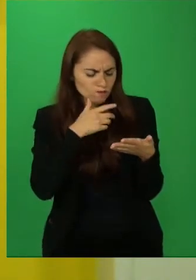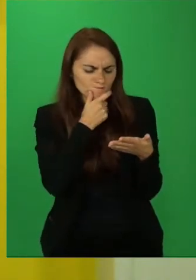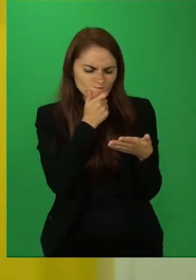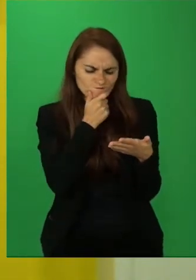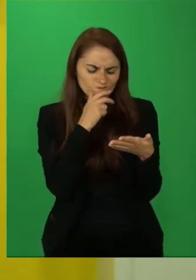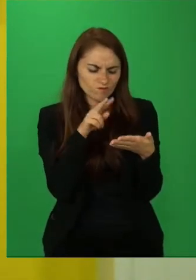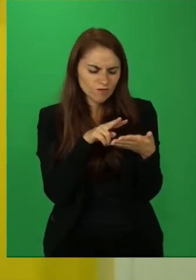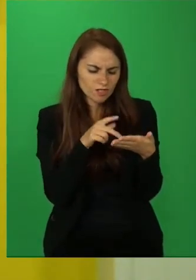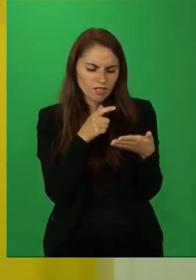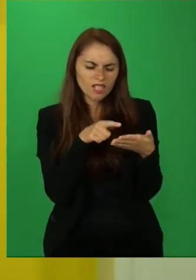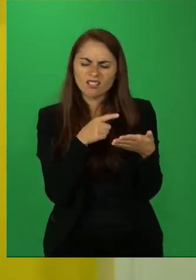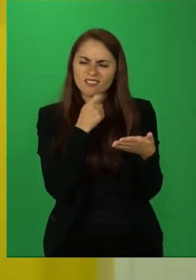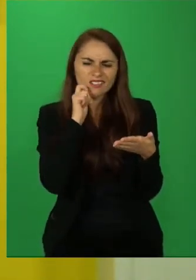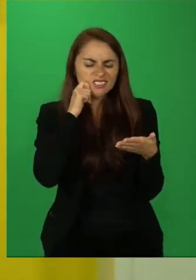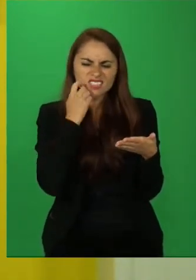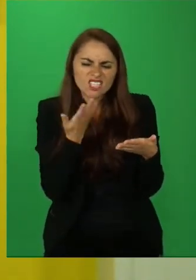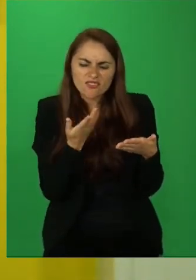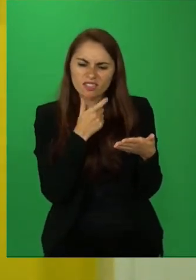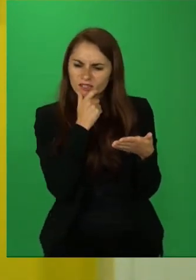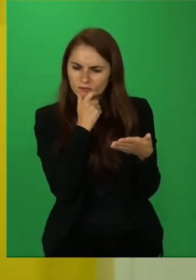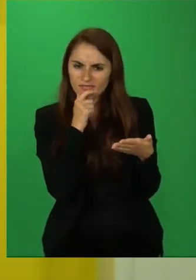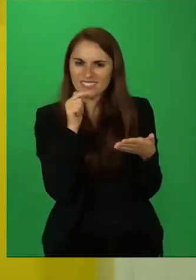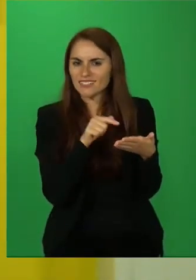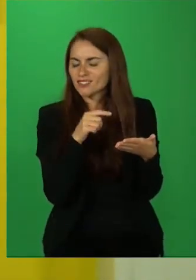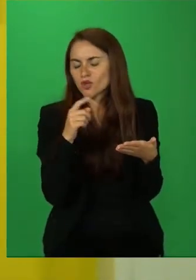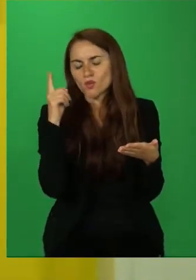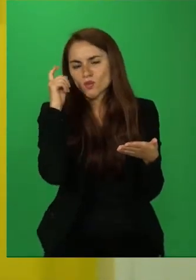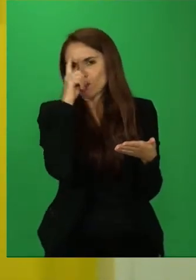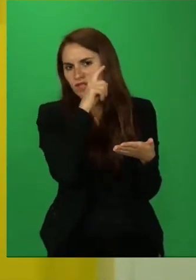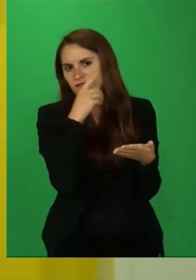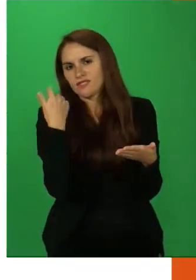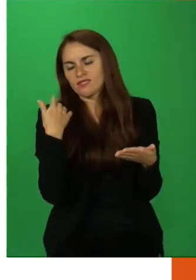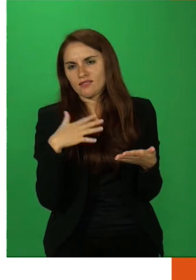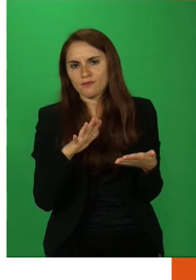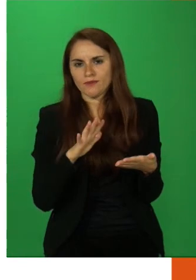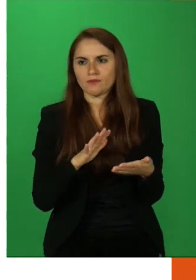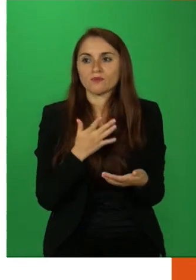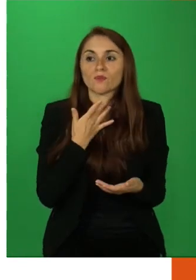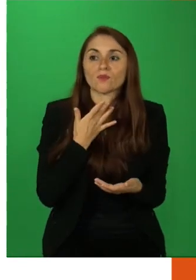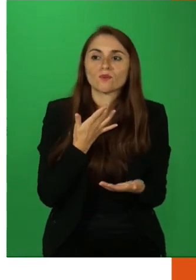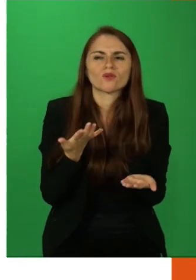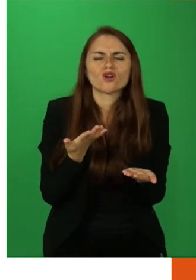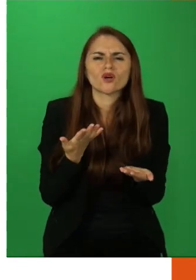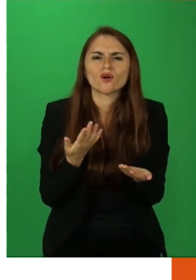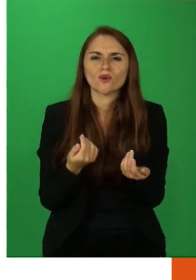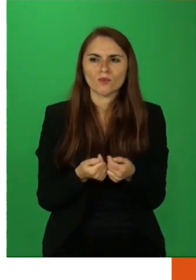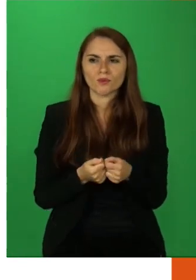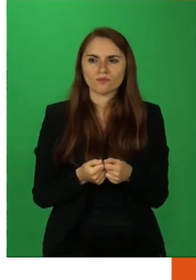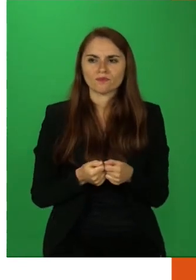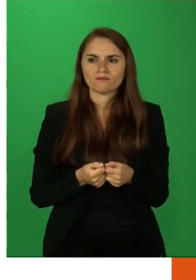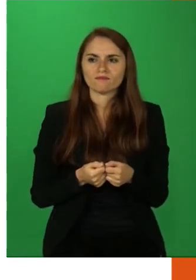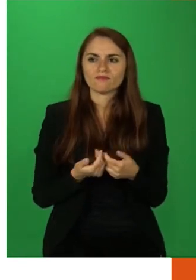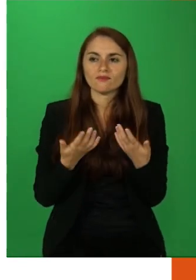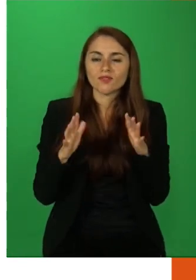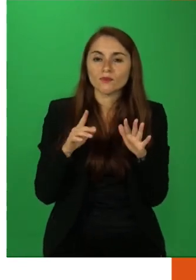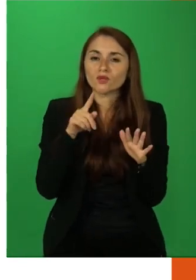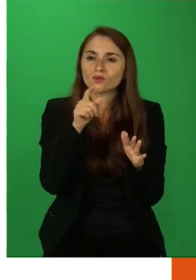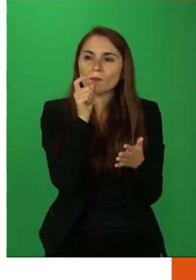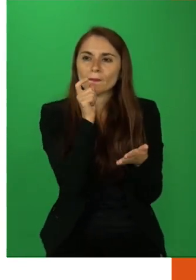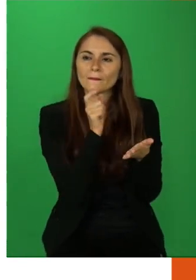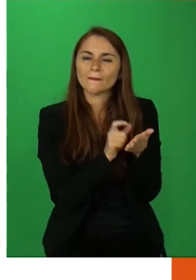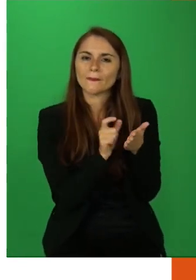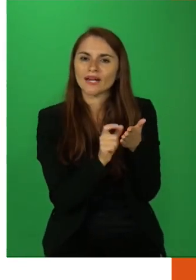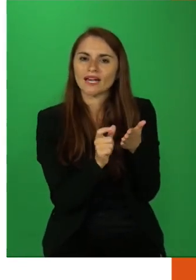detrás de las líneas. No te preocupes, este es el paso más complicado. ¿Cómo lo resuelvo? Fíjate en posibles